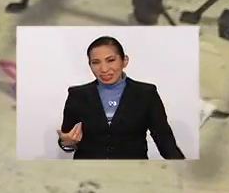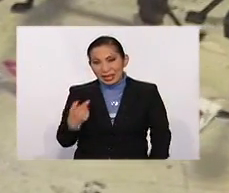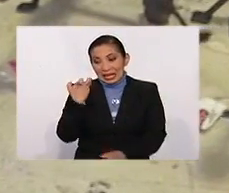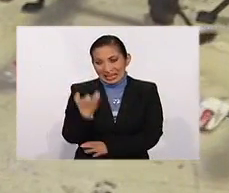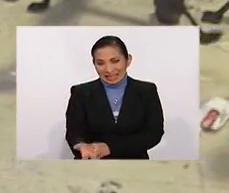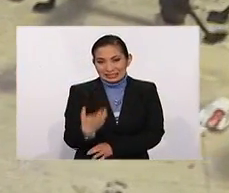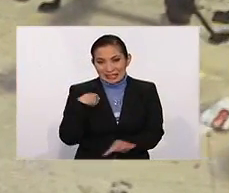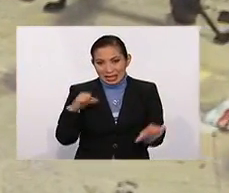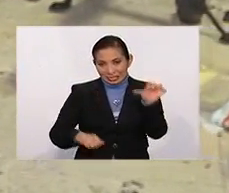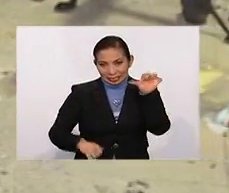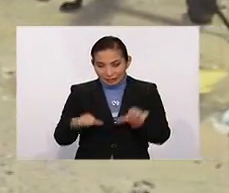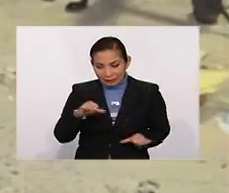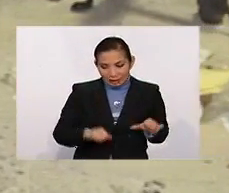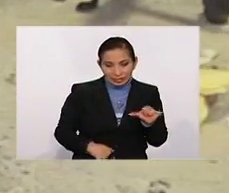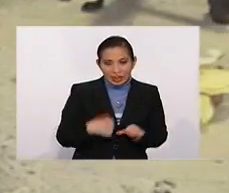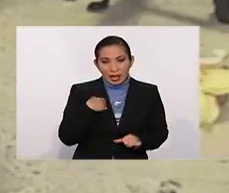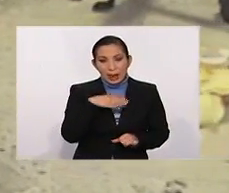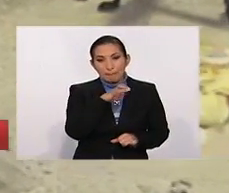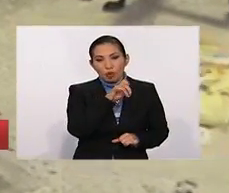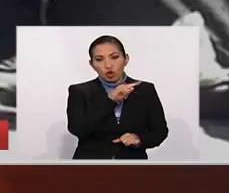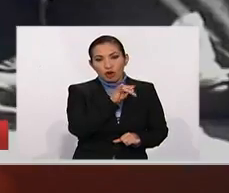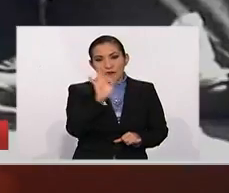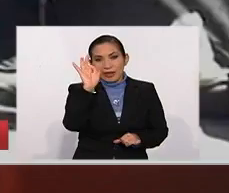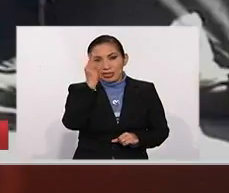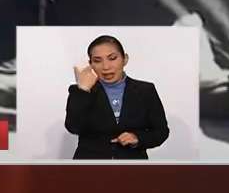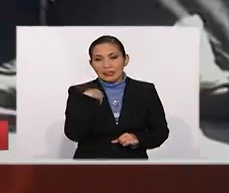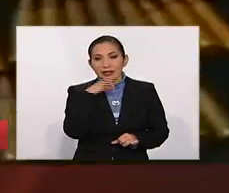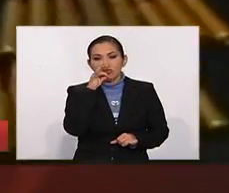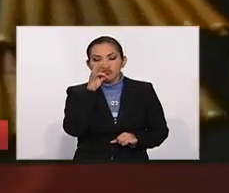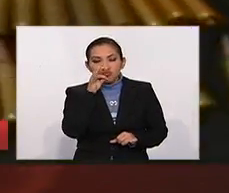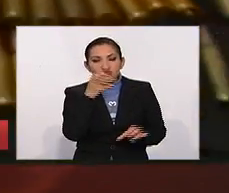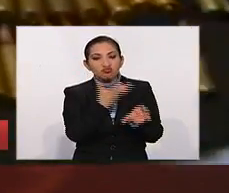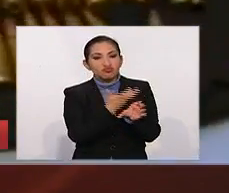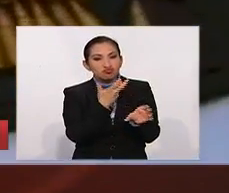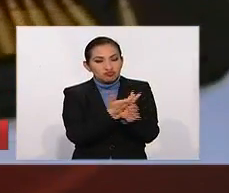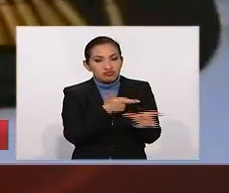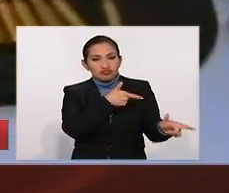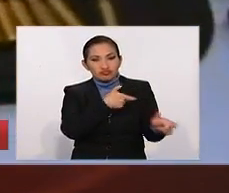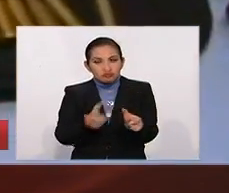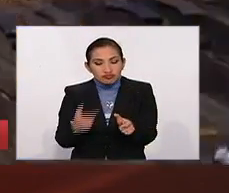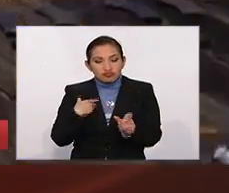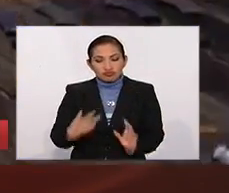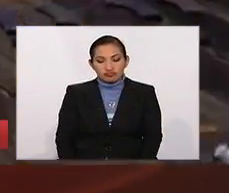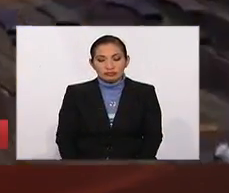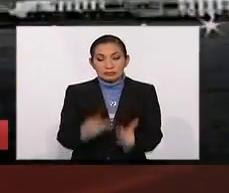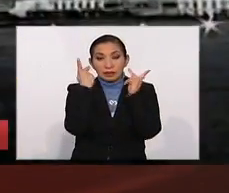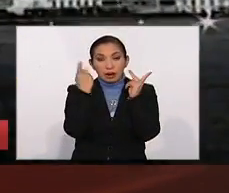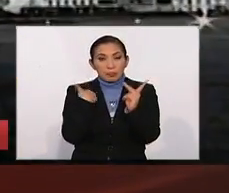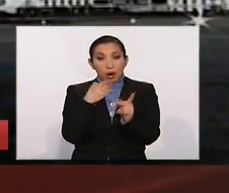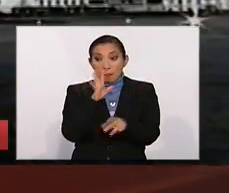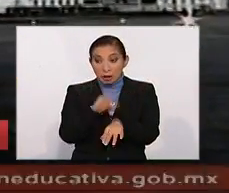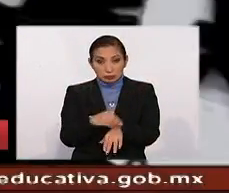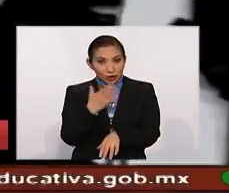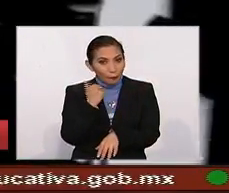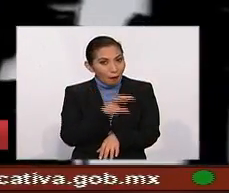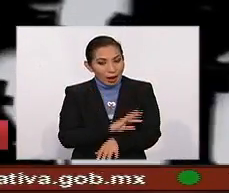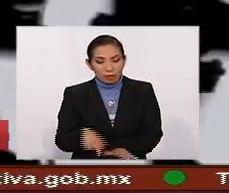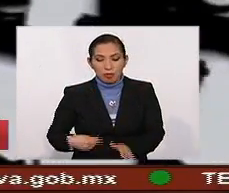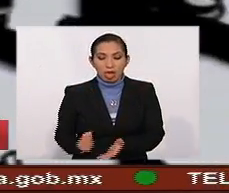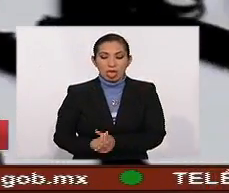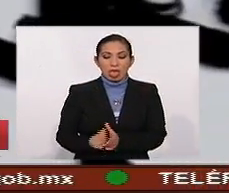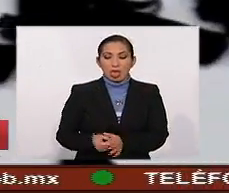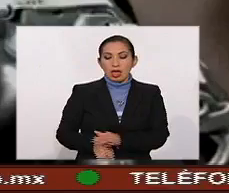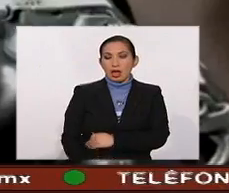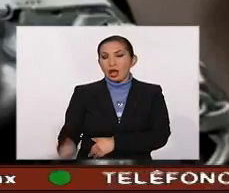este operativo, el Buró Federal de Armas de Fuego, Tabaco y Explosivos de Estados Unidos vendió de manera ilegal armas